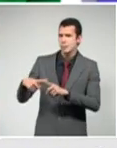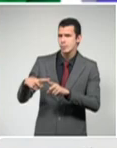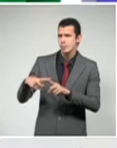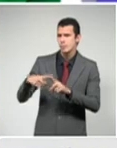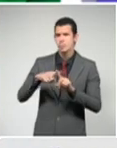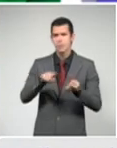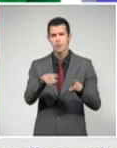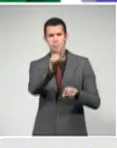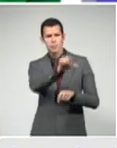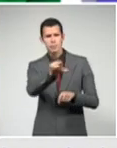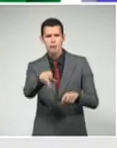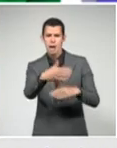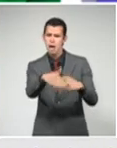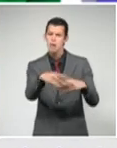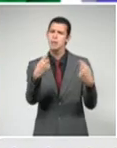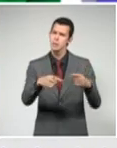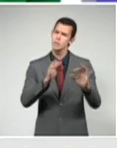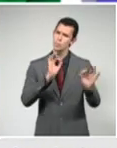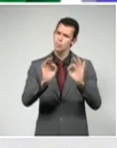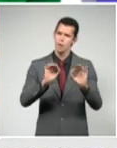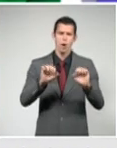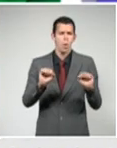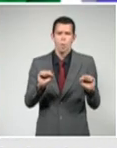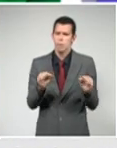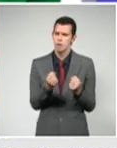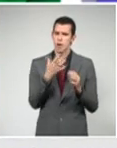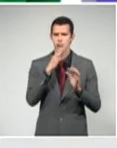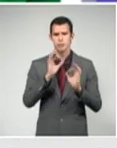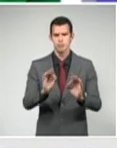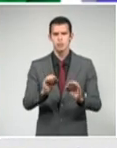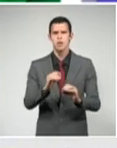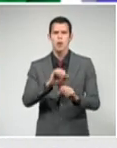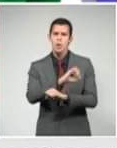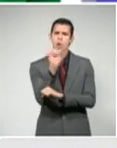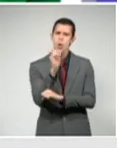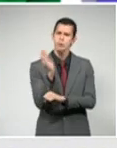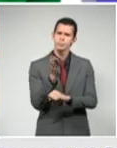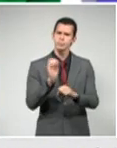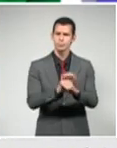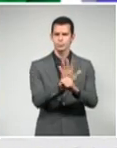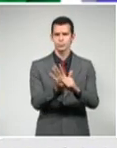con la ayuda de las vacunas, o con